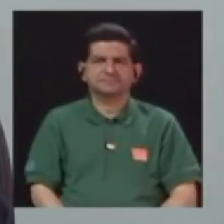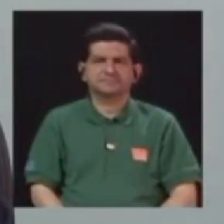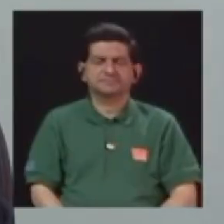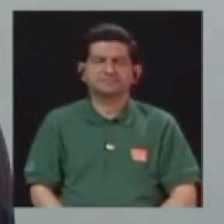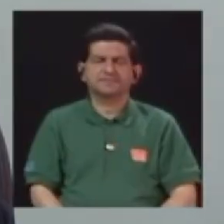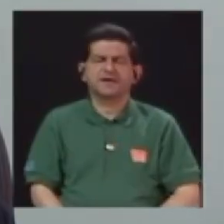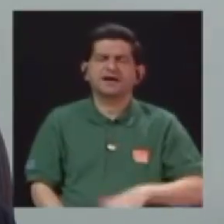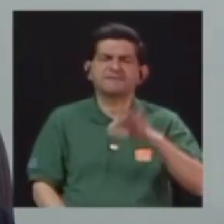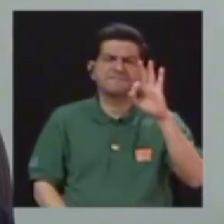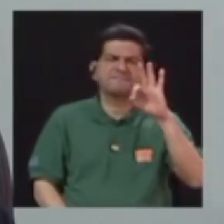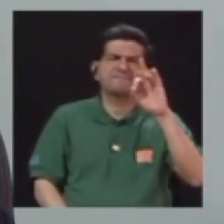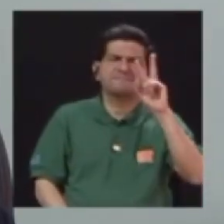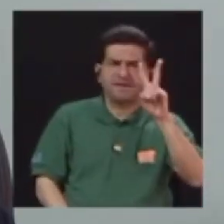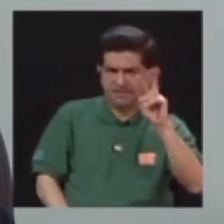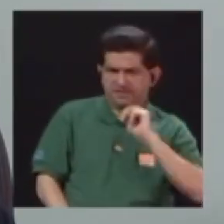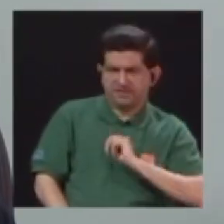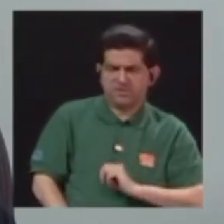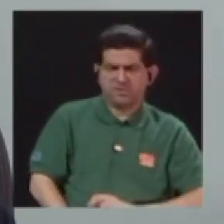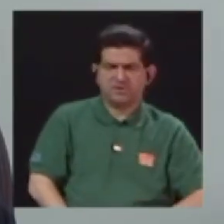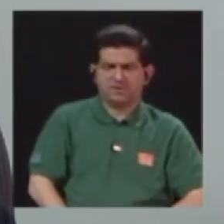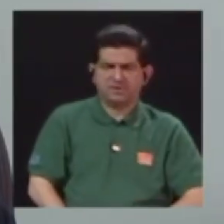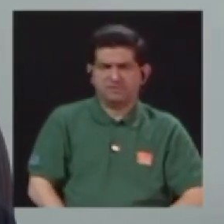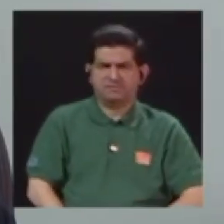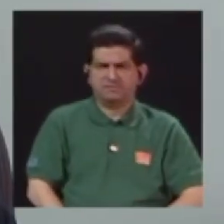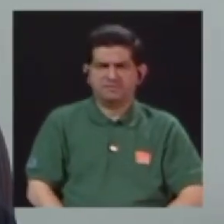Don Federico, de